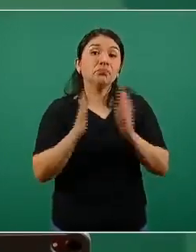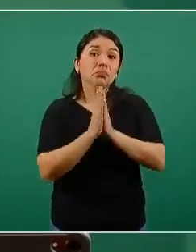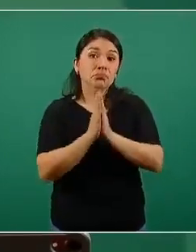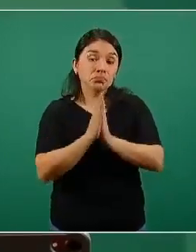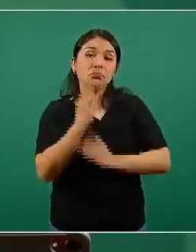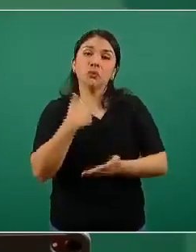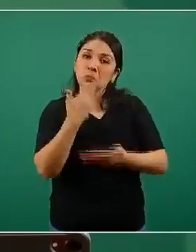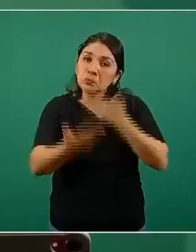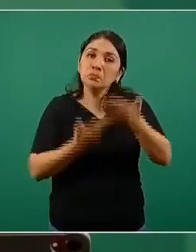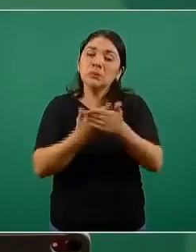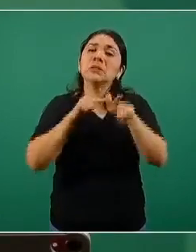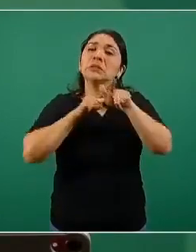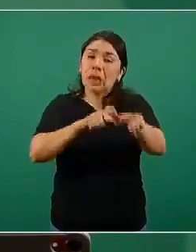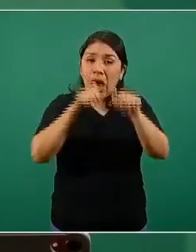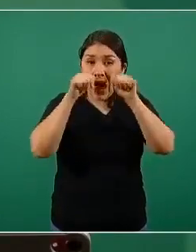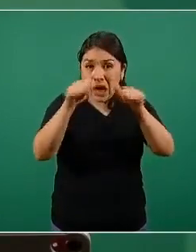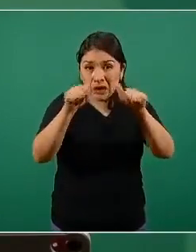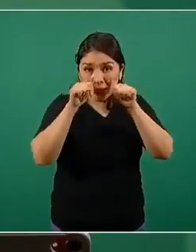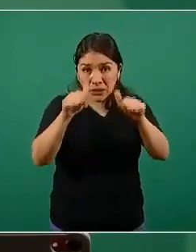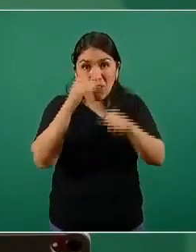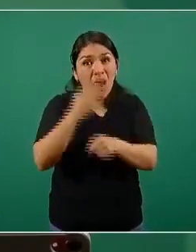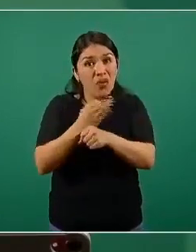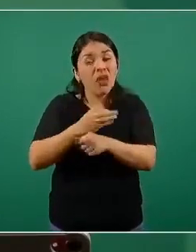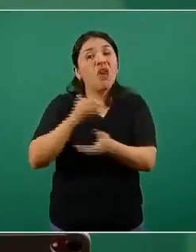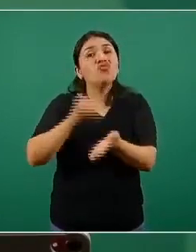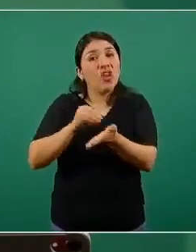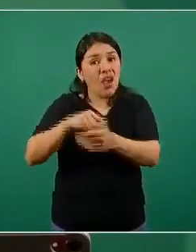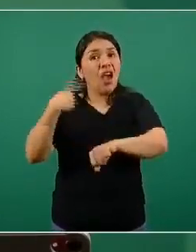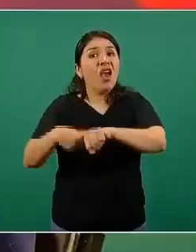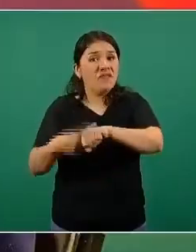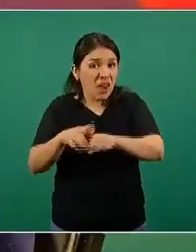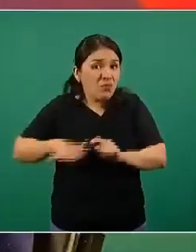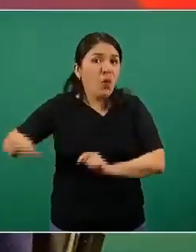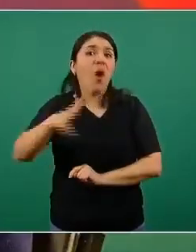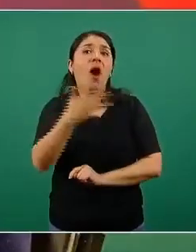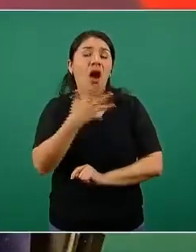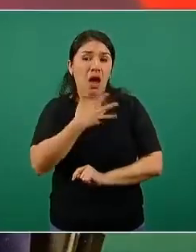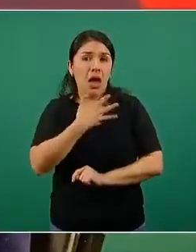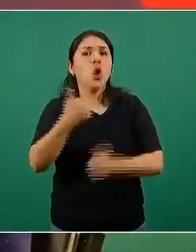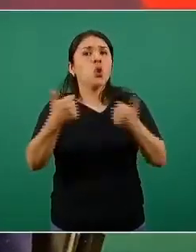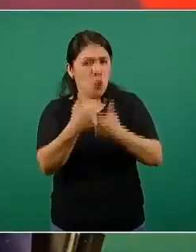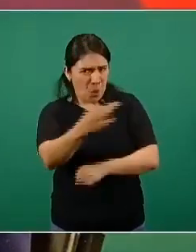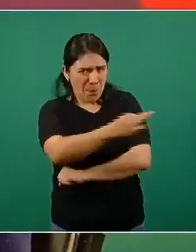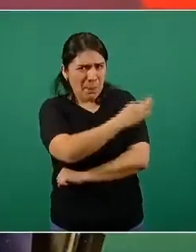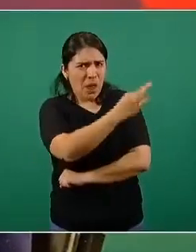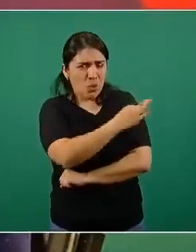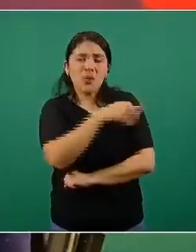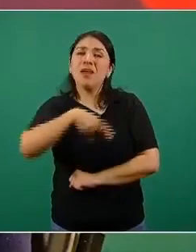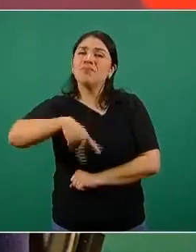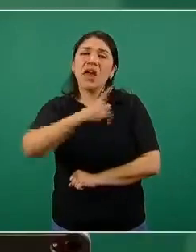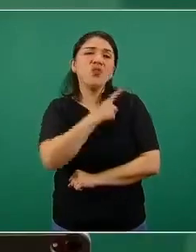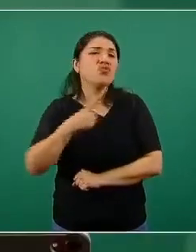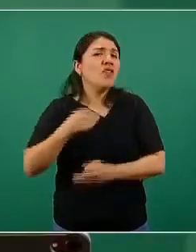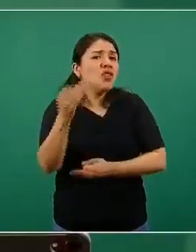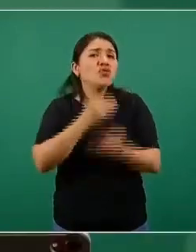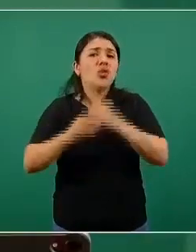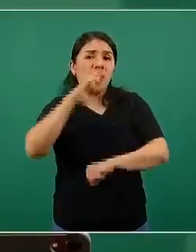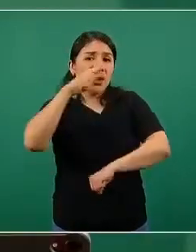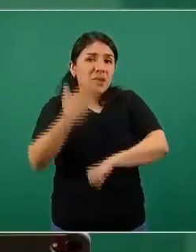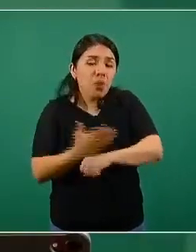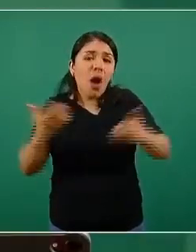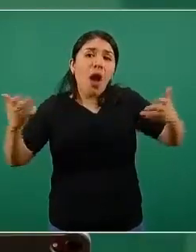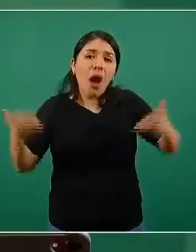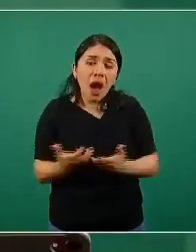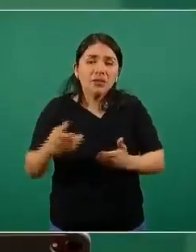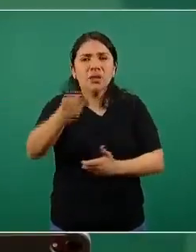pido que sigamos atentos, estamos en una epidemia activa y a pesar de la vacunación, esto tiene que tener una acción de todas y todos ustedes